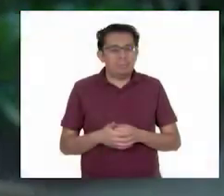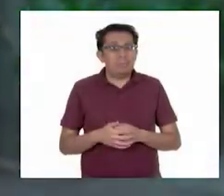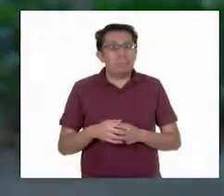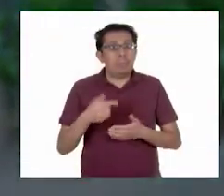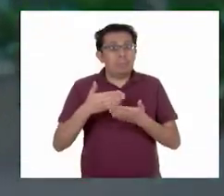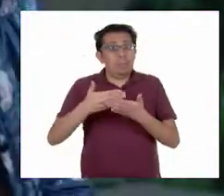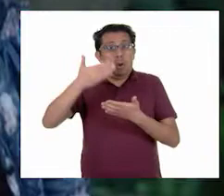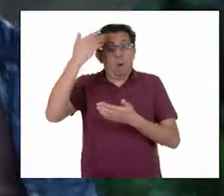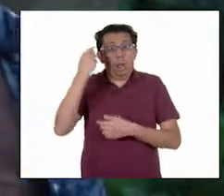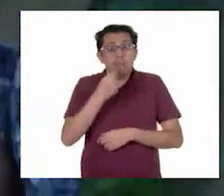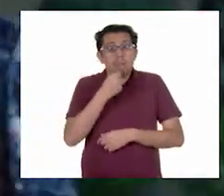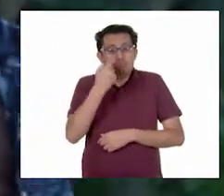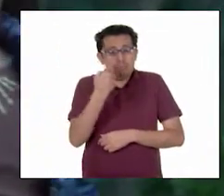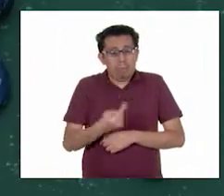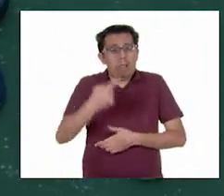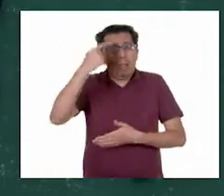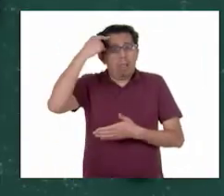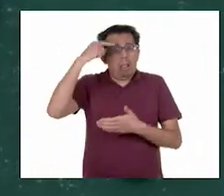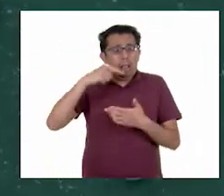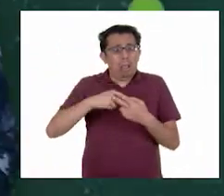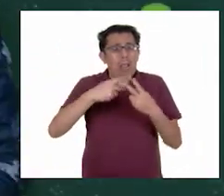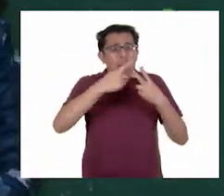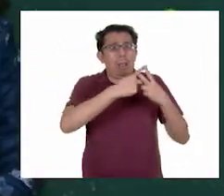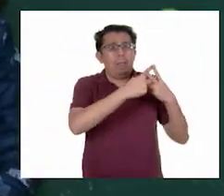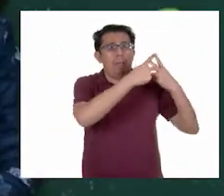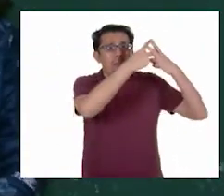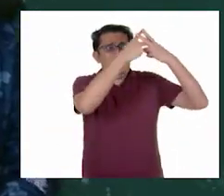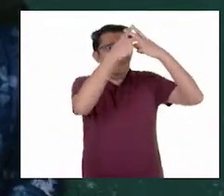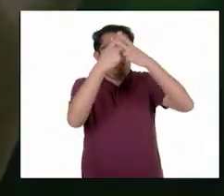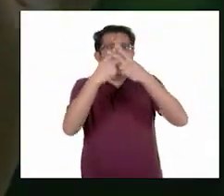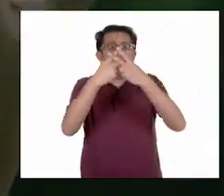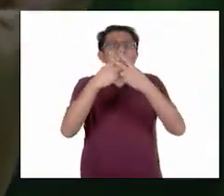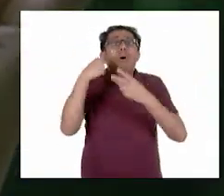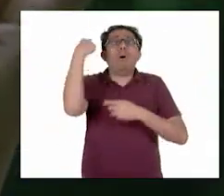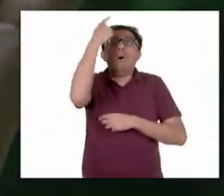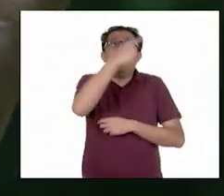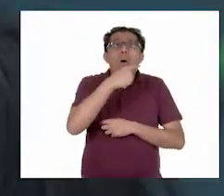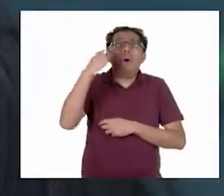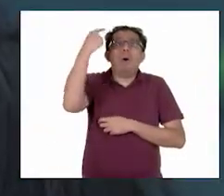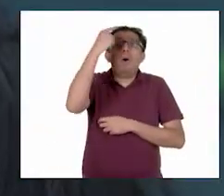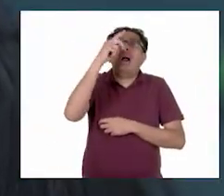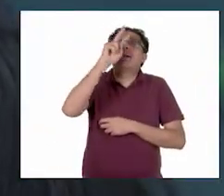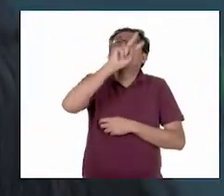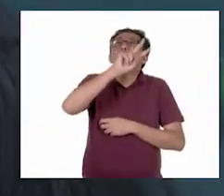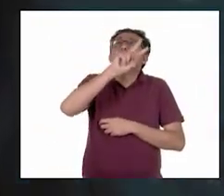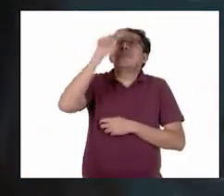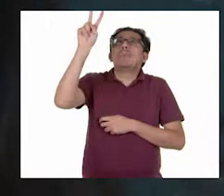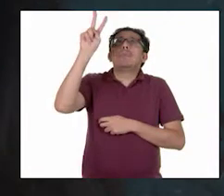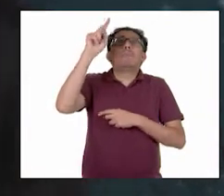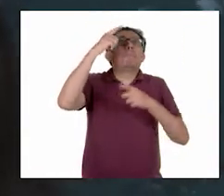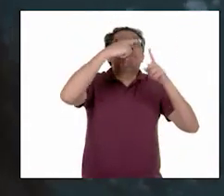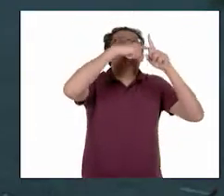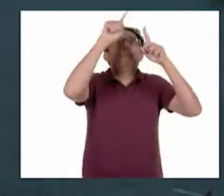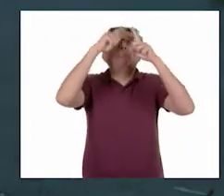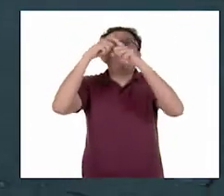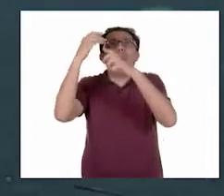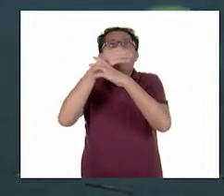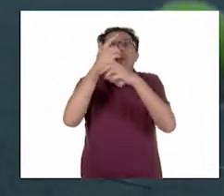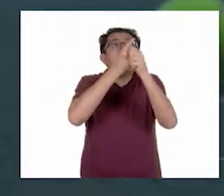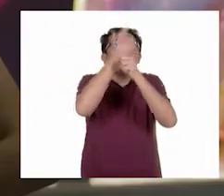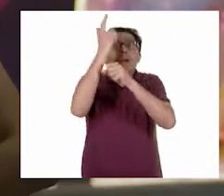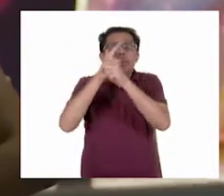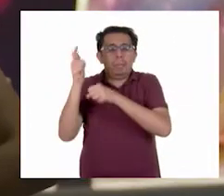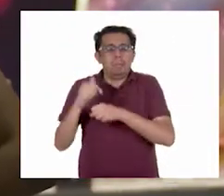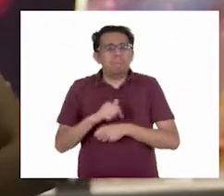Cuando era pequeña, creía que las estrellas serían mi pasión y pasaba horas viendo al espacio y todo lo que aún había por